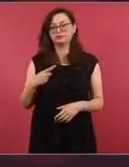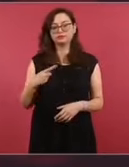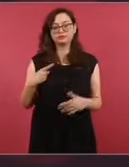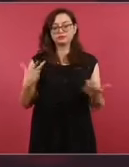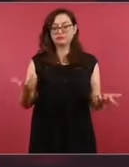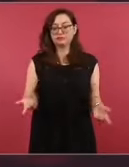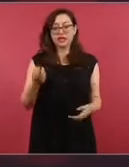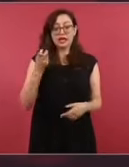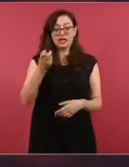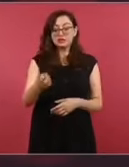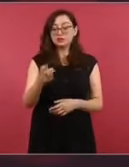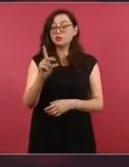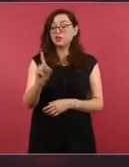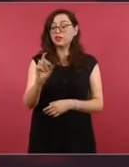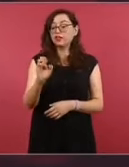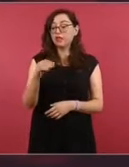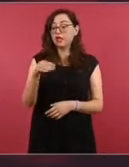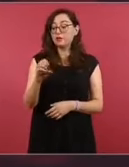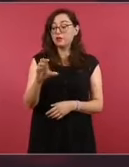antidemocrático, ¿no?,